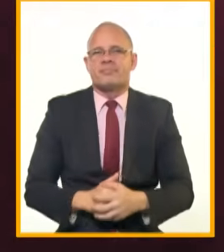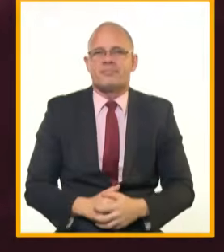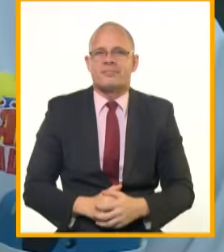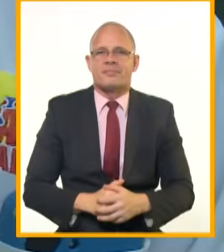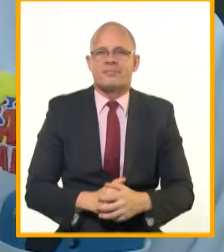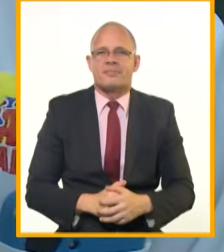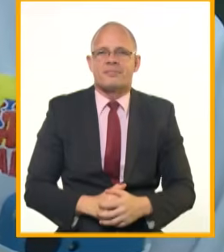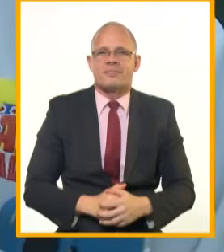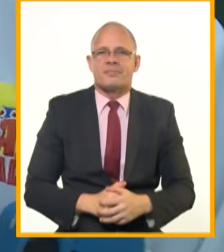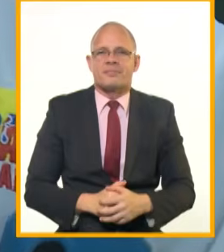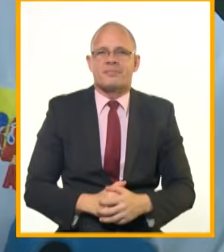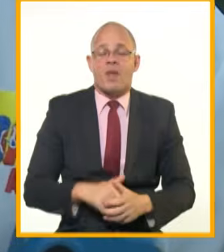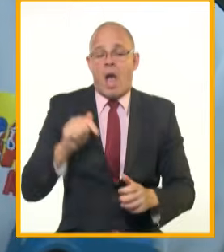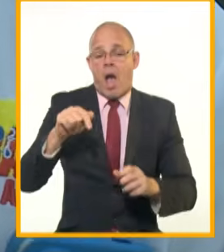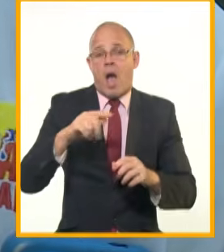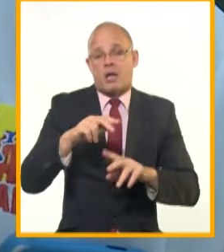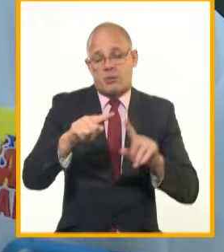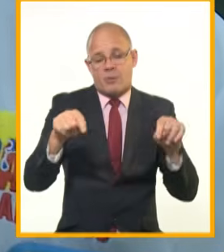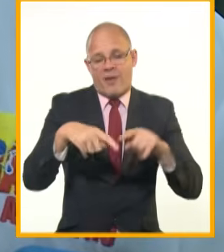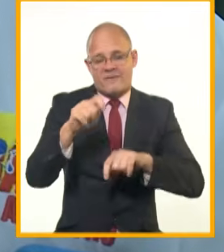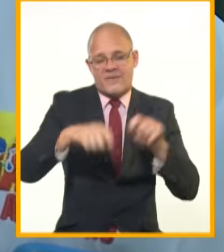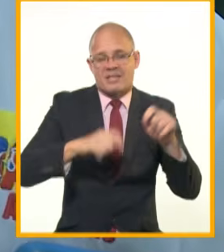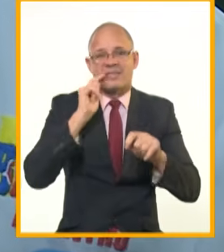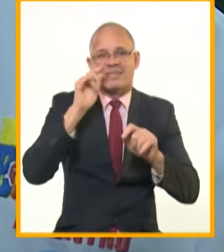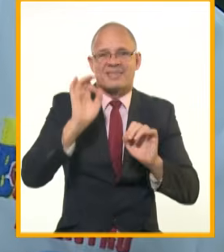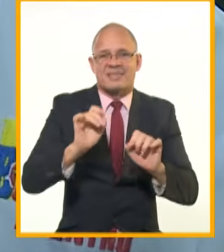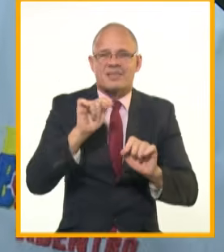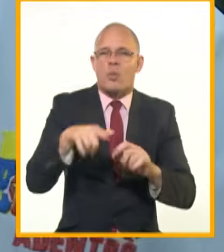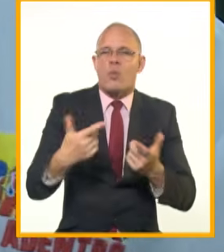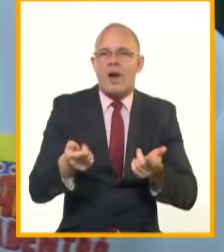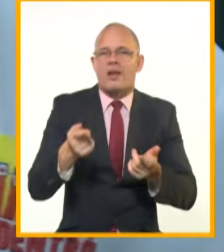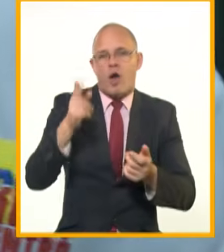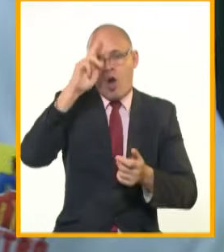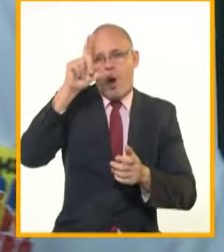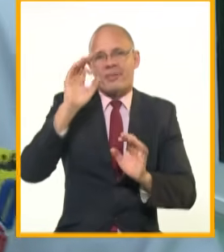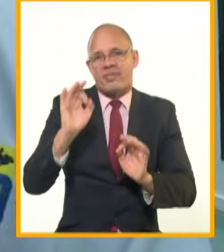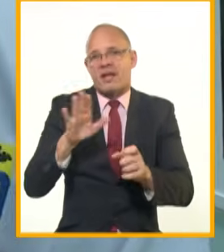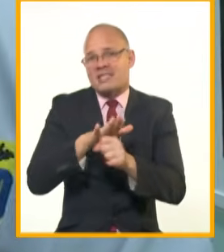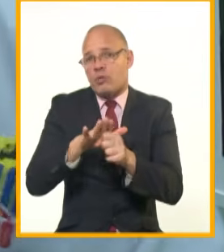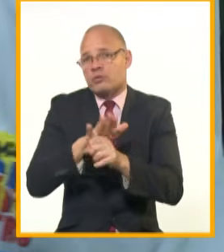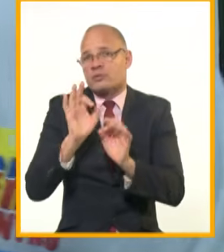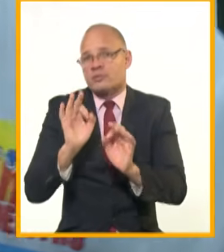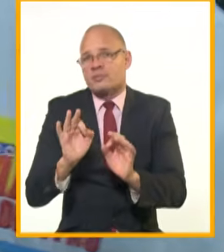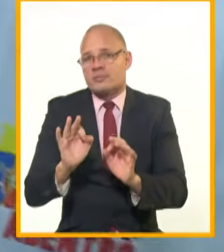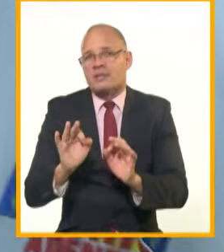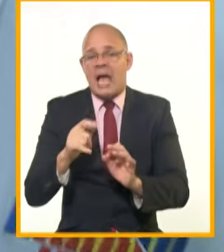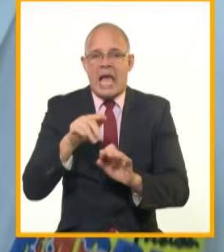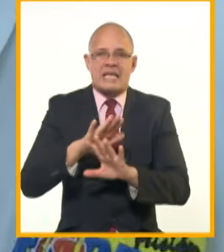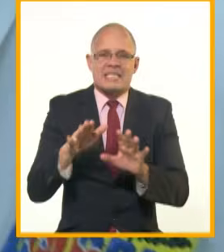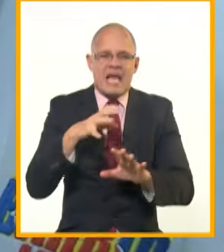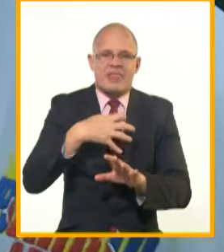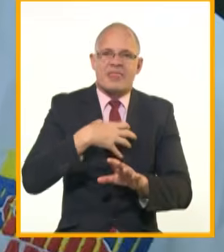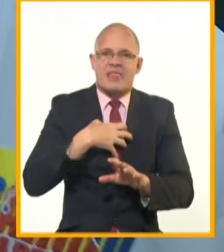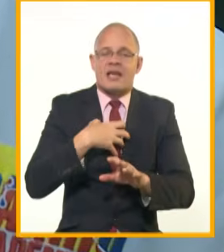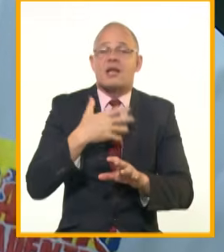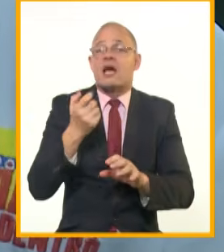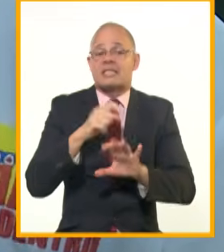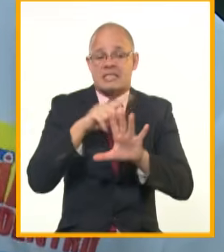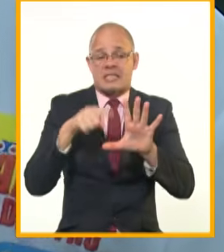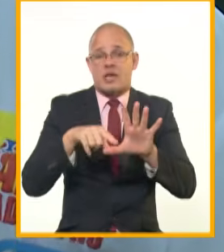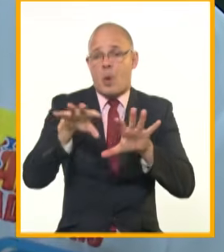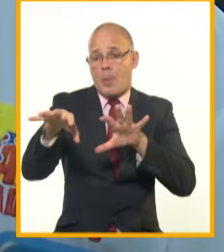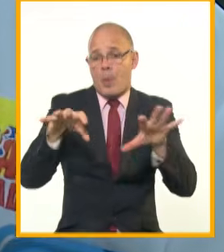Se inaugura el salón de la unidad quirúrgica del Hospital Leopoldito Martínez, con una característica de tener 5 salones, como están viendo,